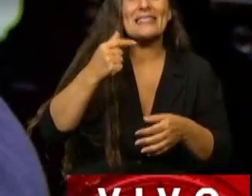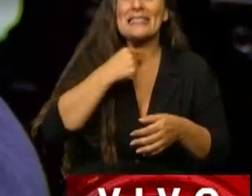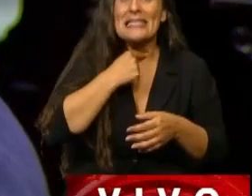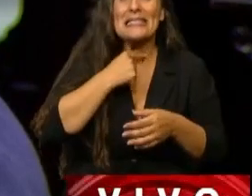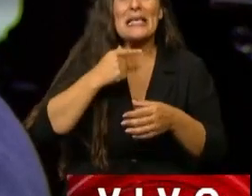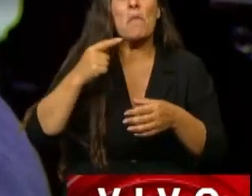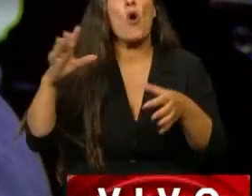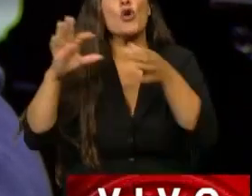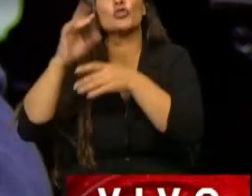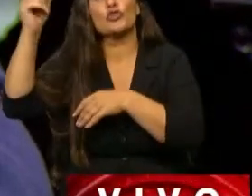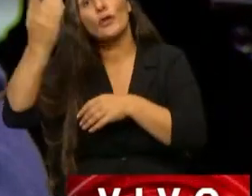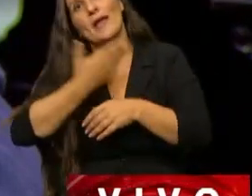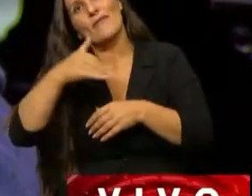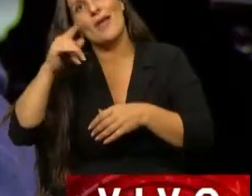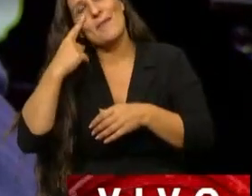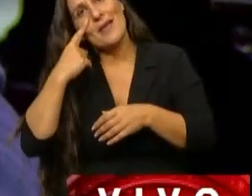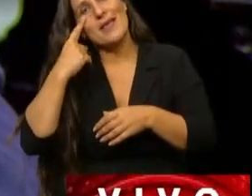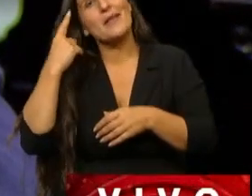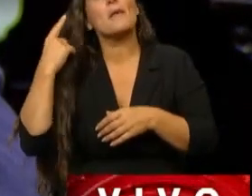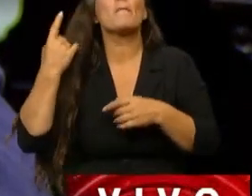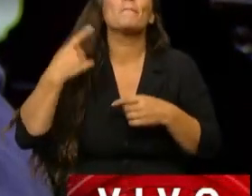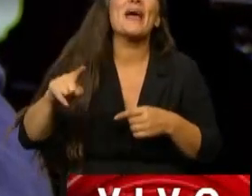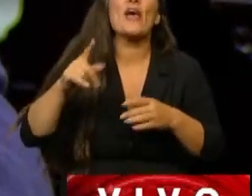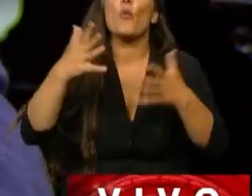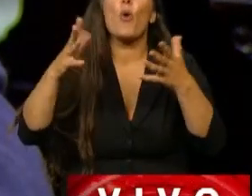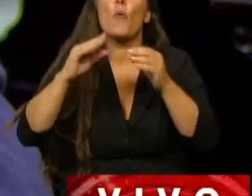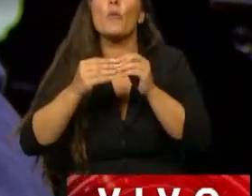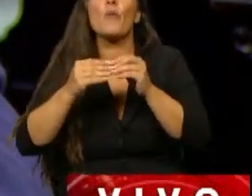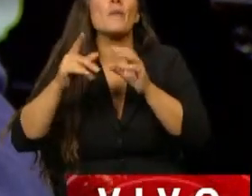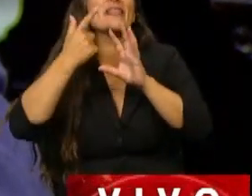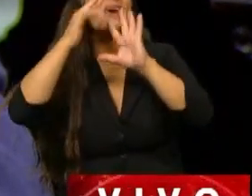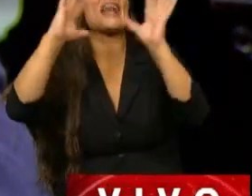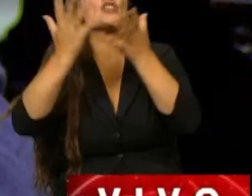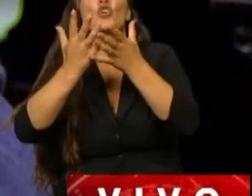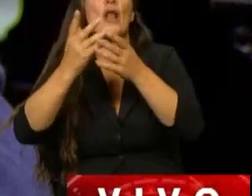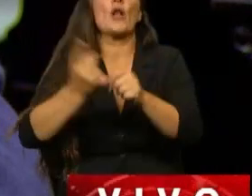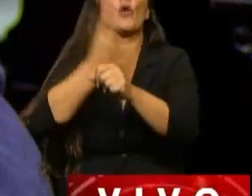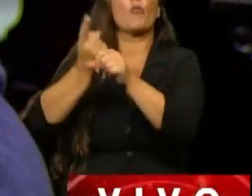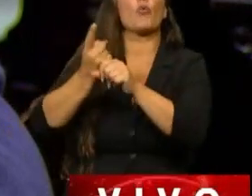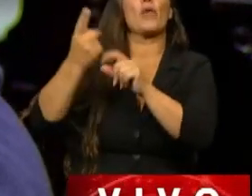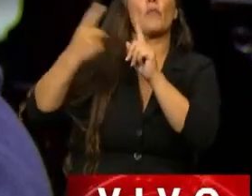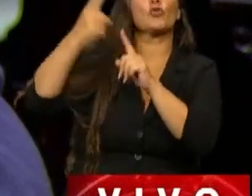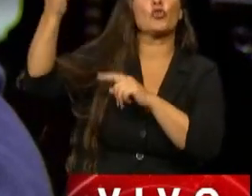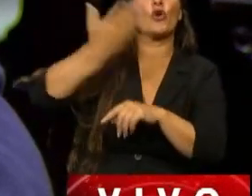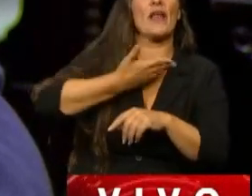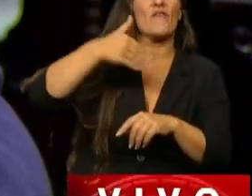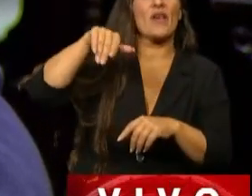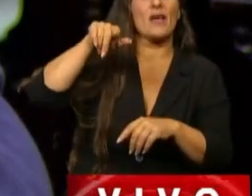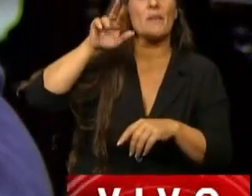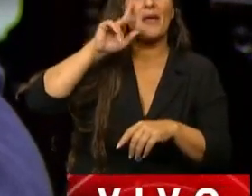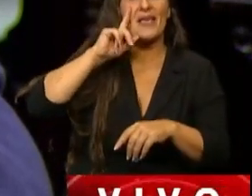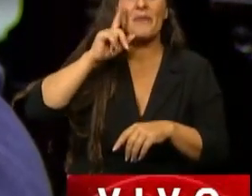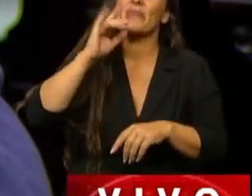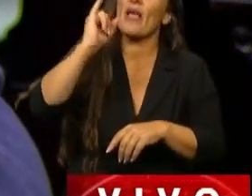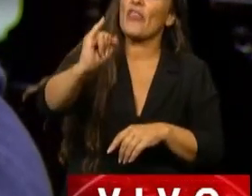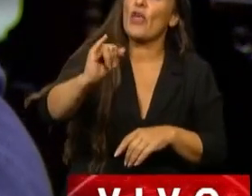de junio de 1946, y una errática política internacional nos lo impidió. Digo porque esto tiene actualidad respecto de lo que uno hace